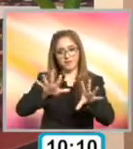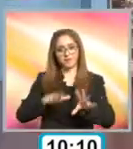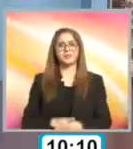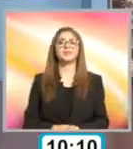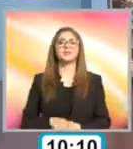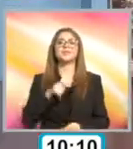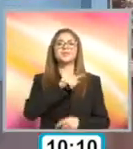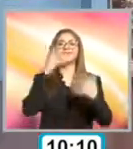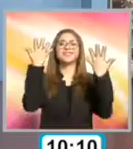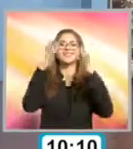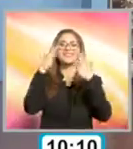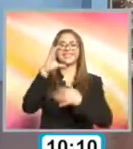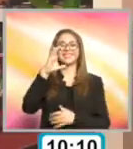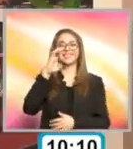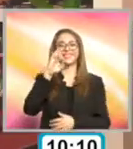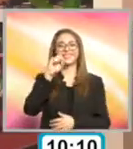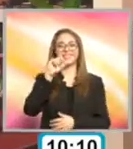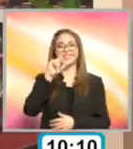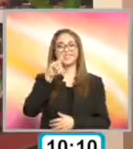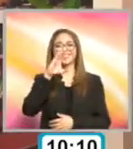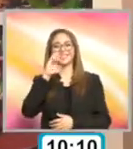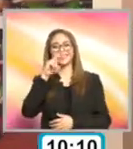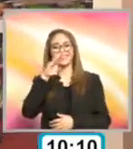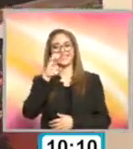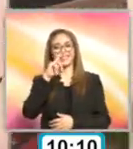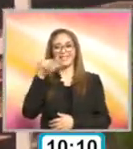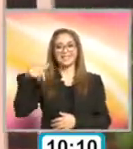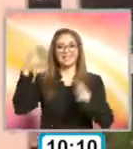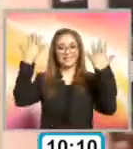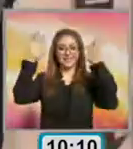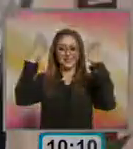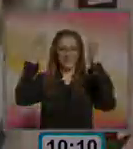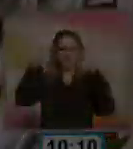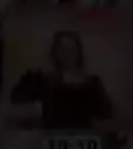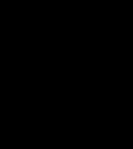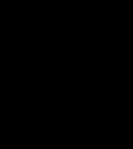aplauso para César Cereceres, que estuvo con nosotros esta mañana en Tu Ciudades.